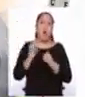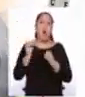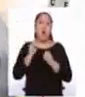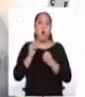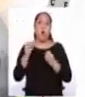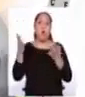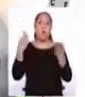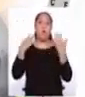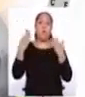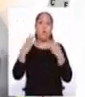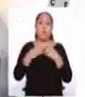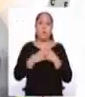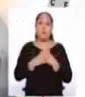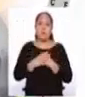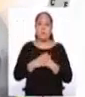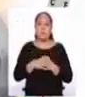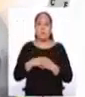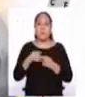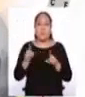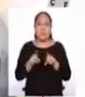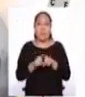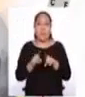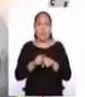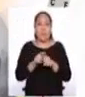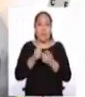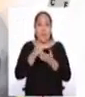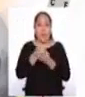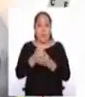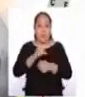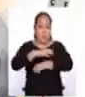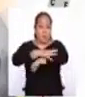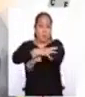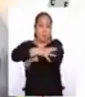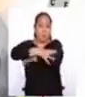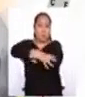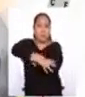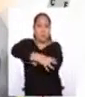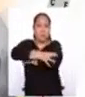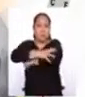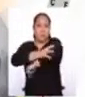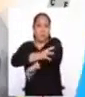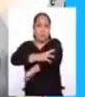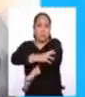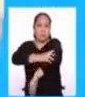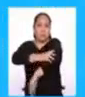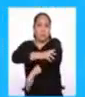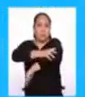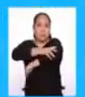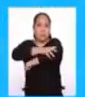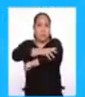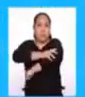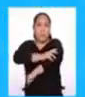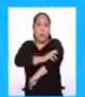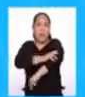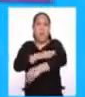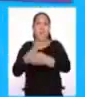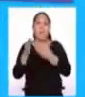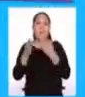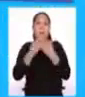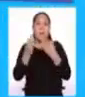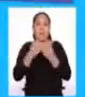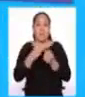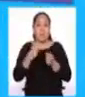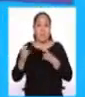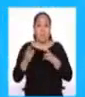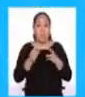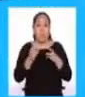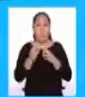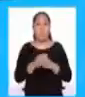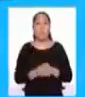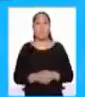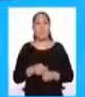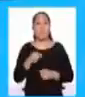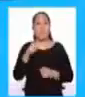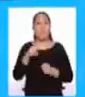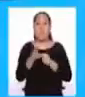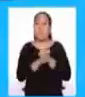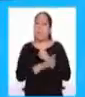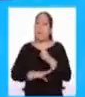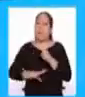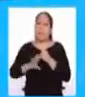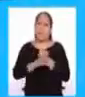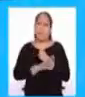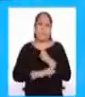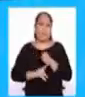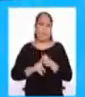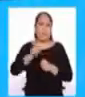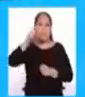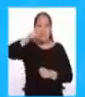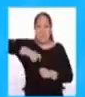como lubricante en las articulaciones y facilita el movimiento. Podemos decir que el agua es fundamental e indispensable